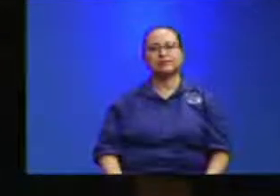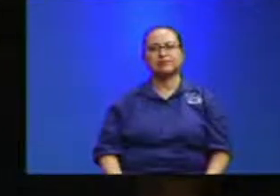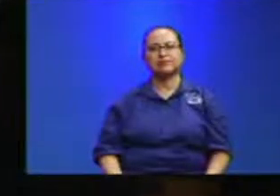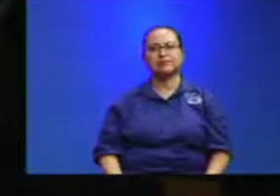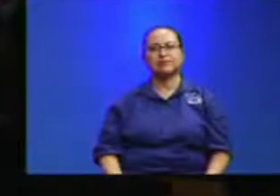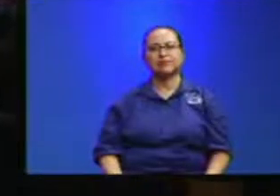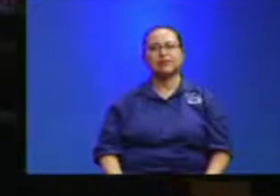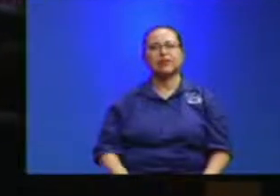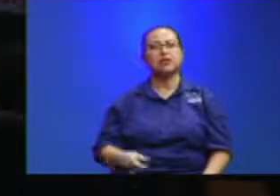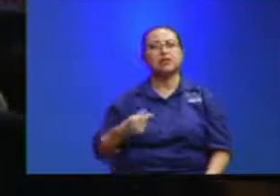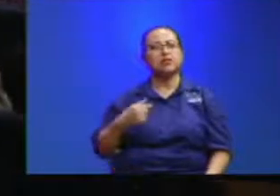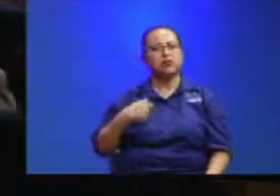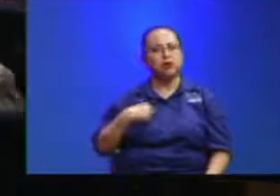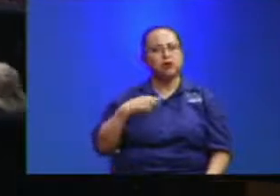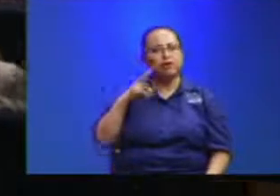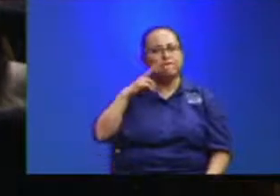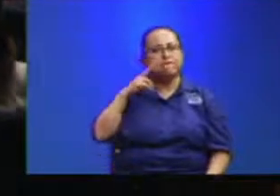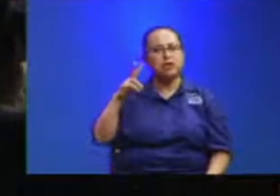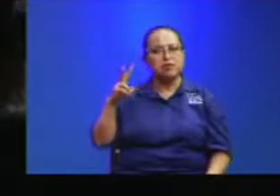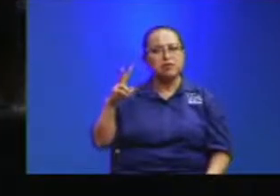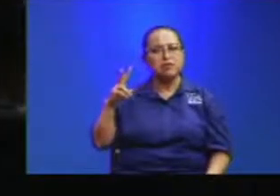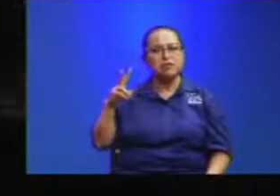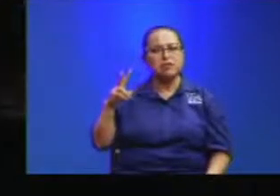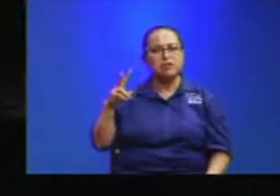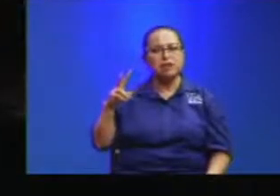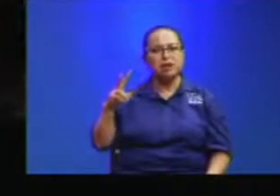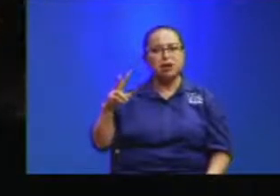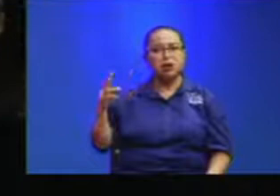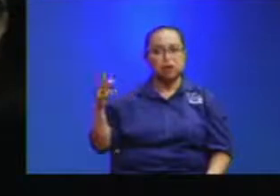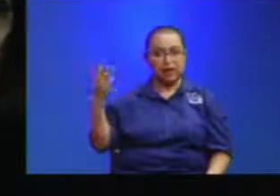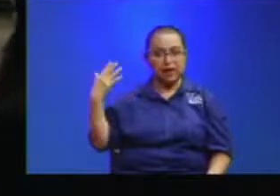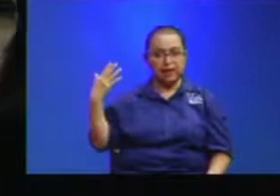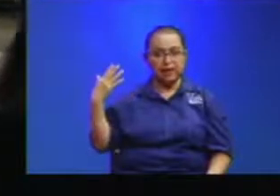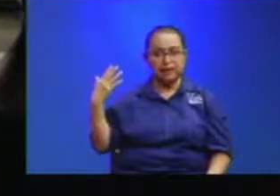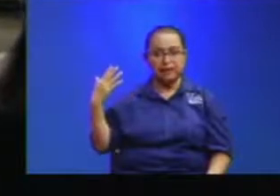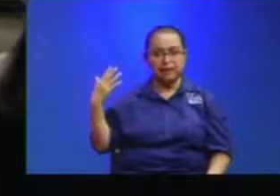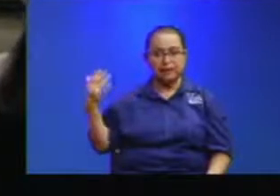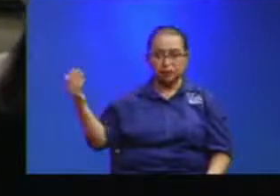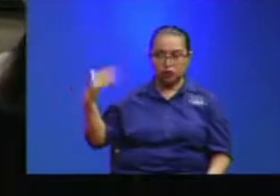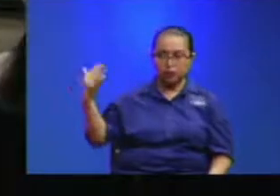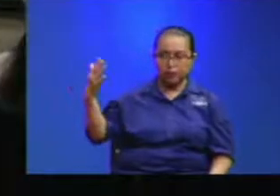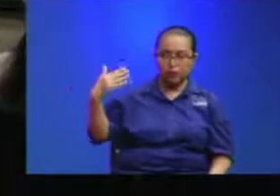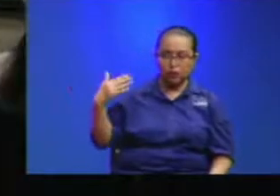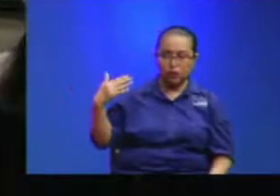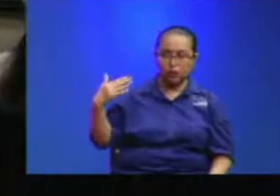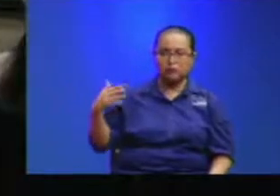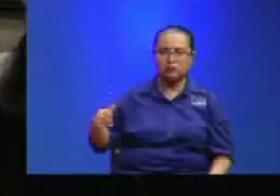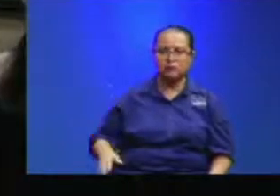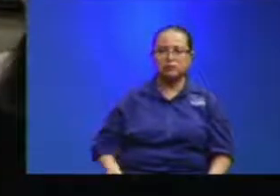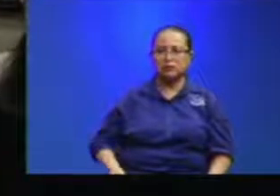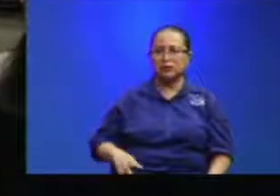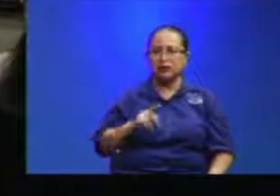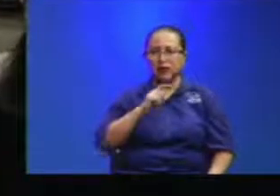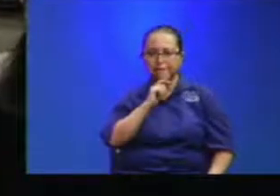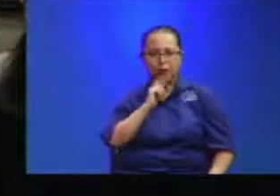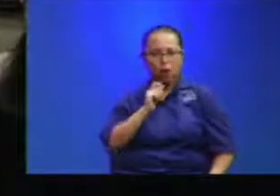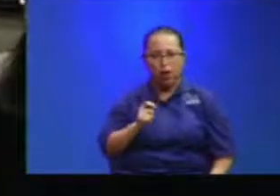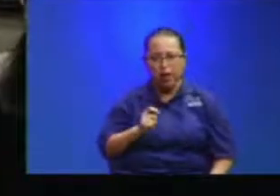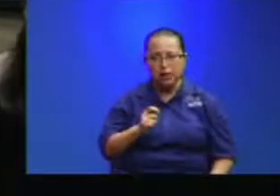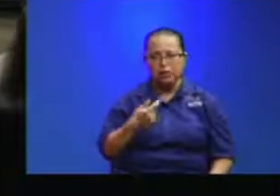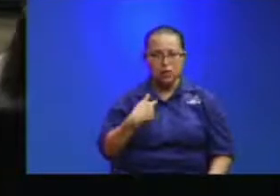pero he visto a los que dios llamo y que tenían mejores calificaciones que su servidor y